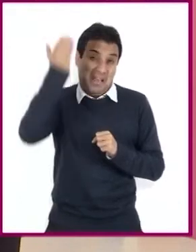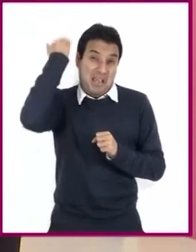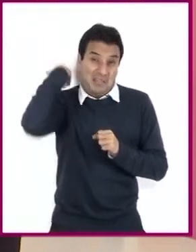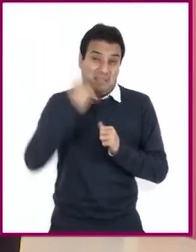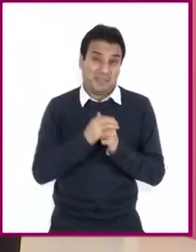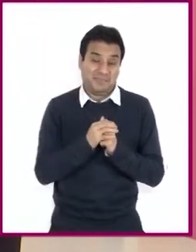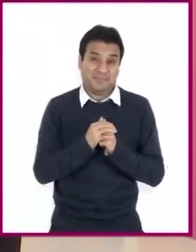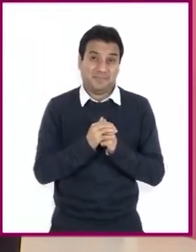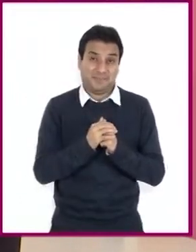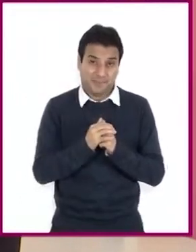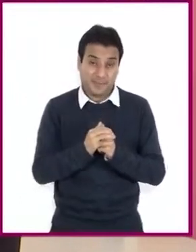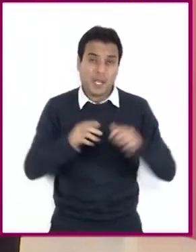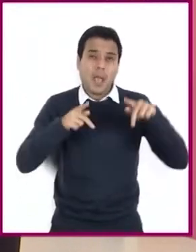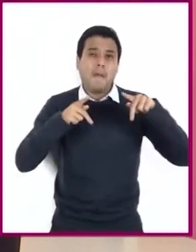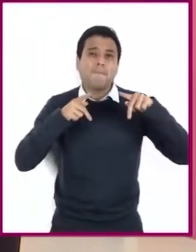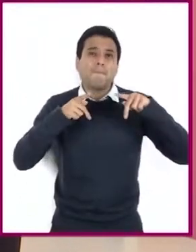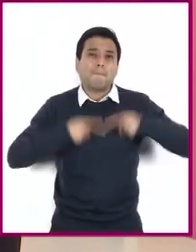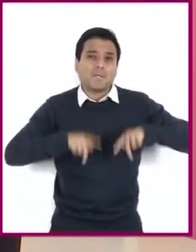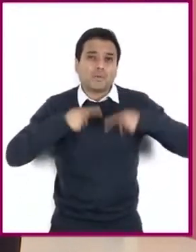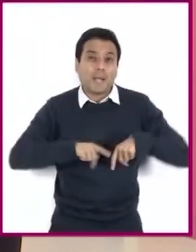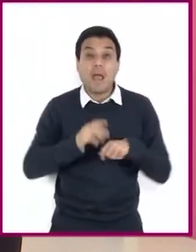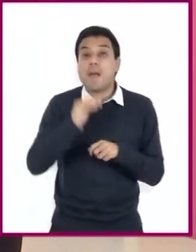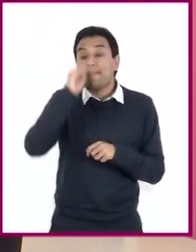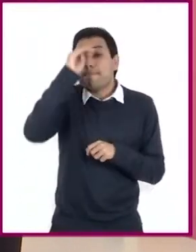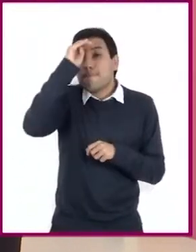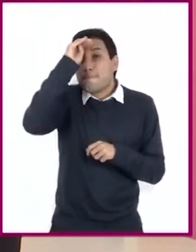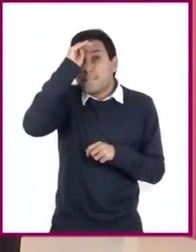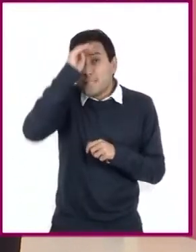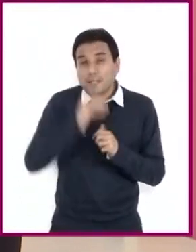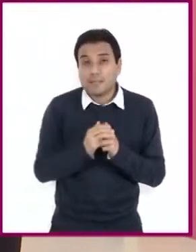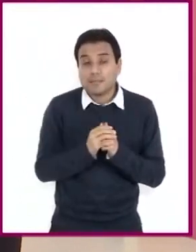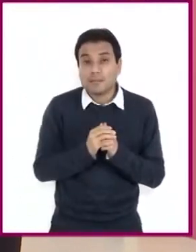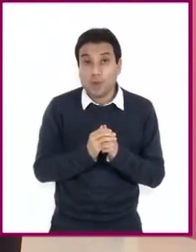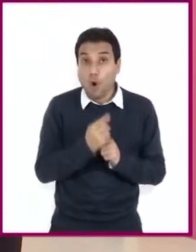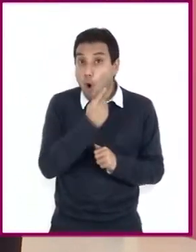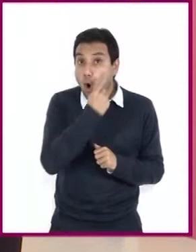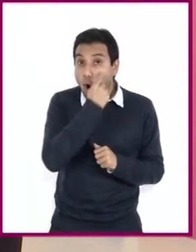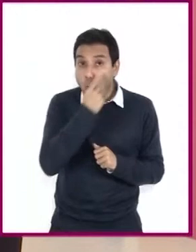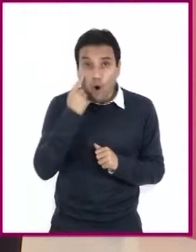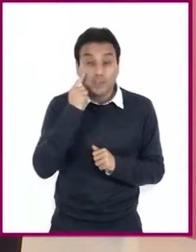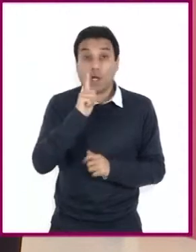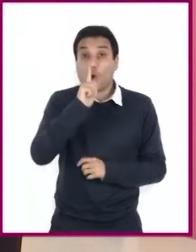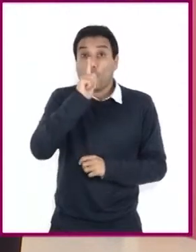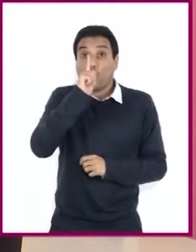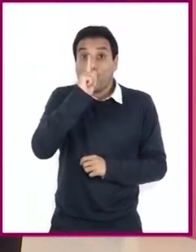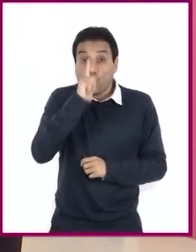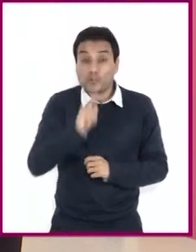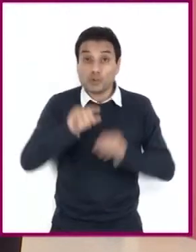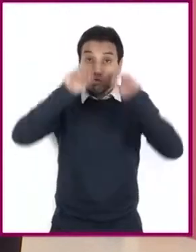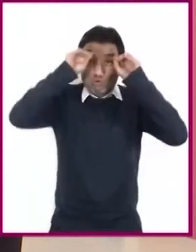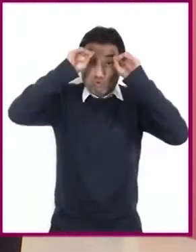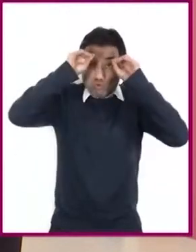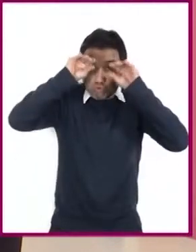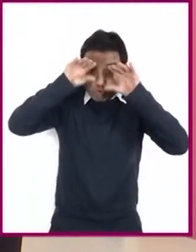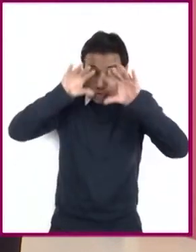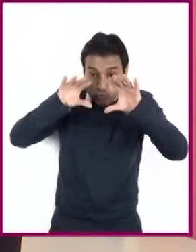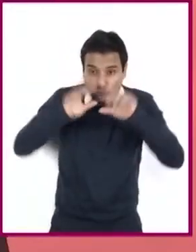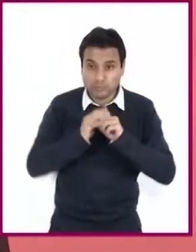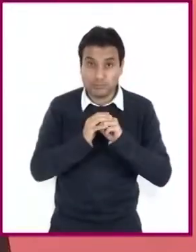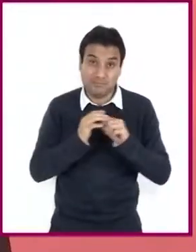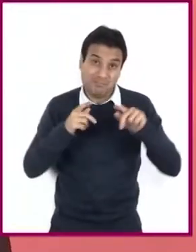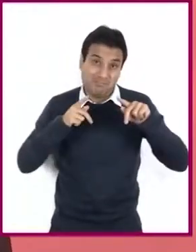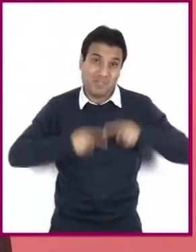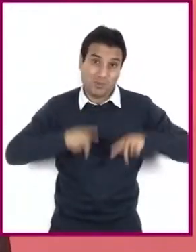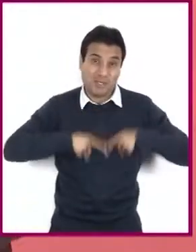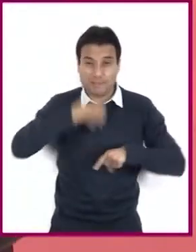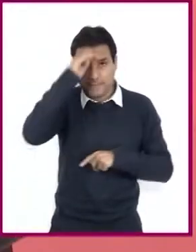científico, la teoría principal sobre la visión era que los ojos emitían rayos que iluminaban los objetos.